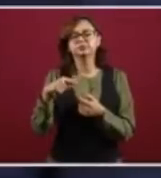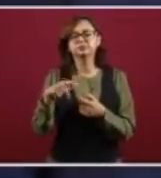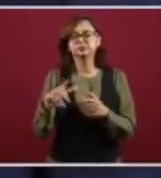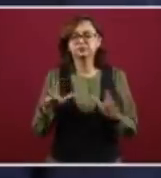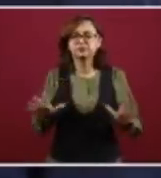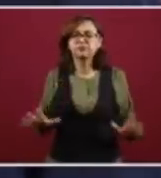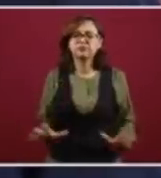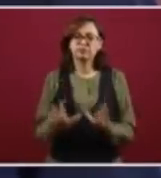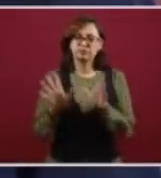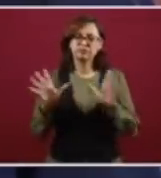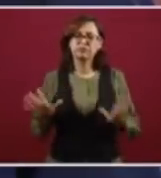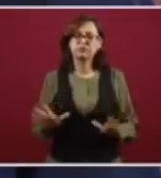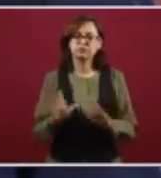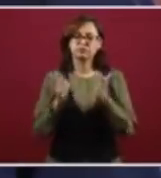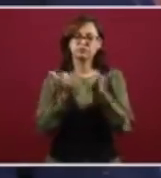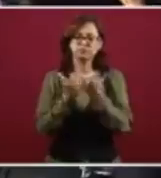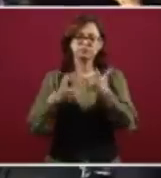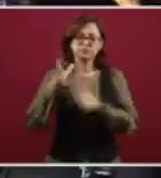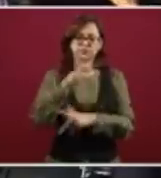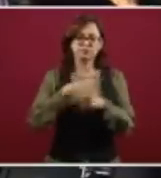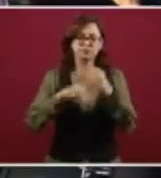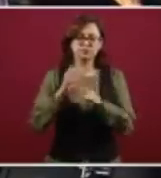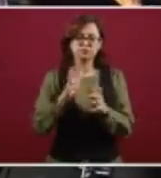el crecimiento económico.